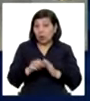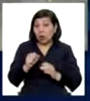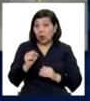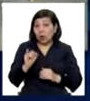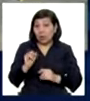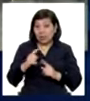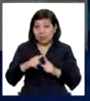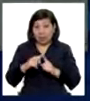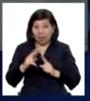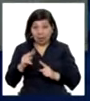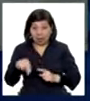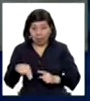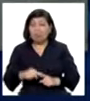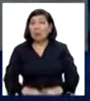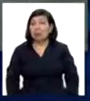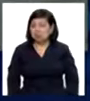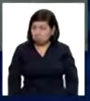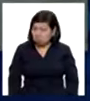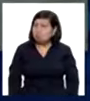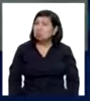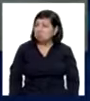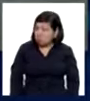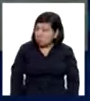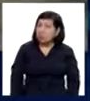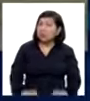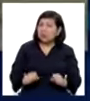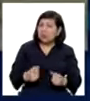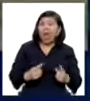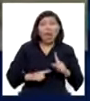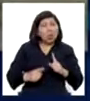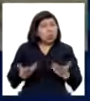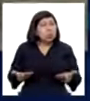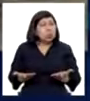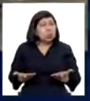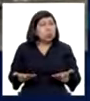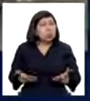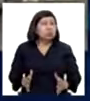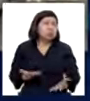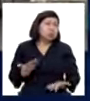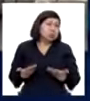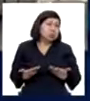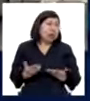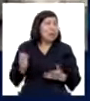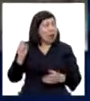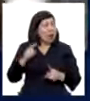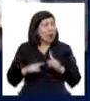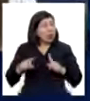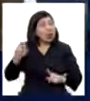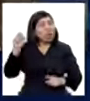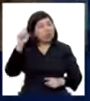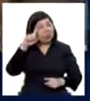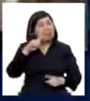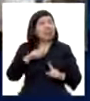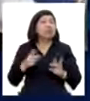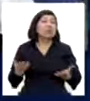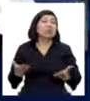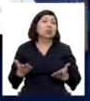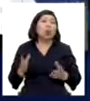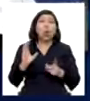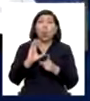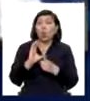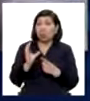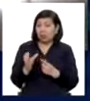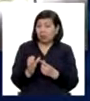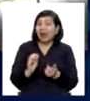Ocitrán? La recepción es buena, tenemos algunos casos que son un poco más complicados, ¿no? Uh-huh. Tenemos una